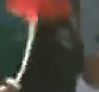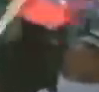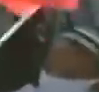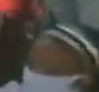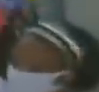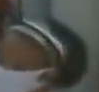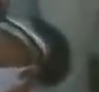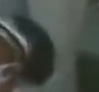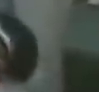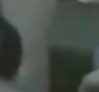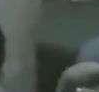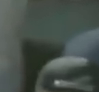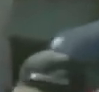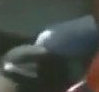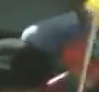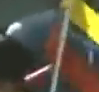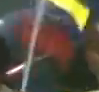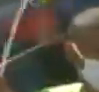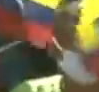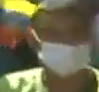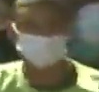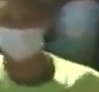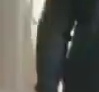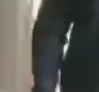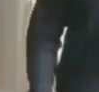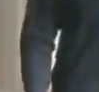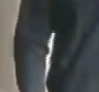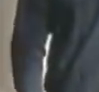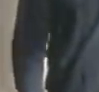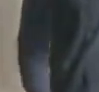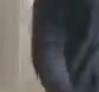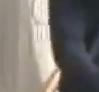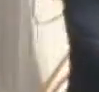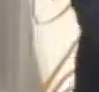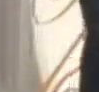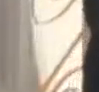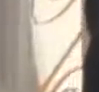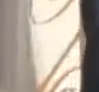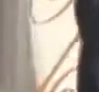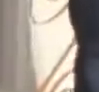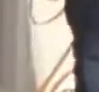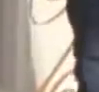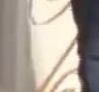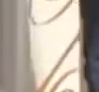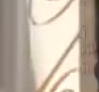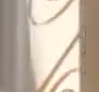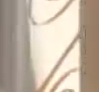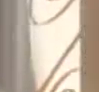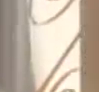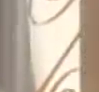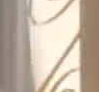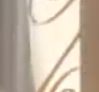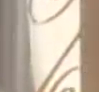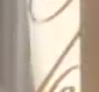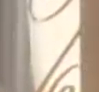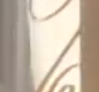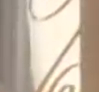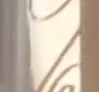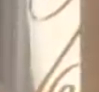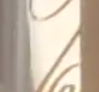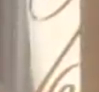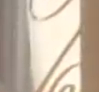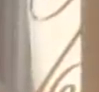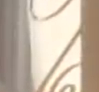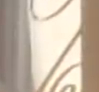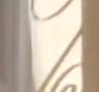nunca! Vamos a recibir esta tarde al presidente obrero, al